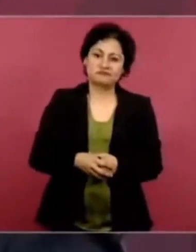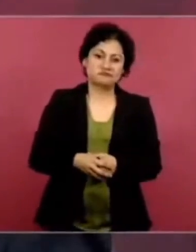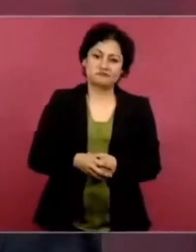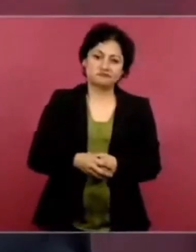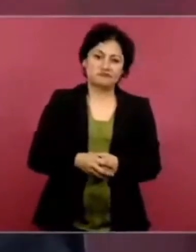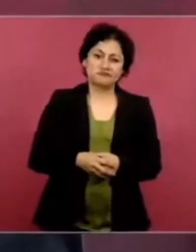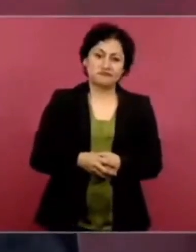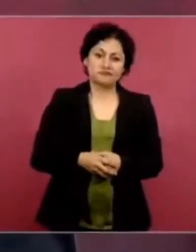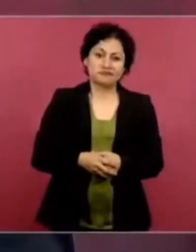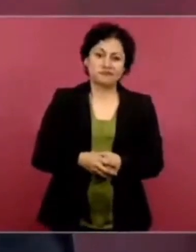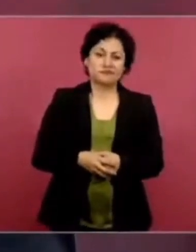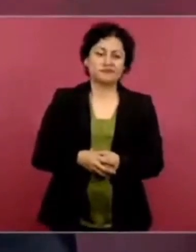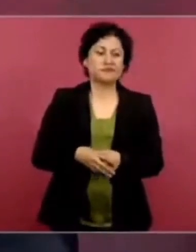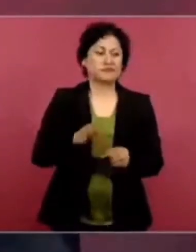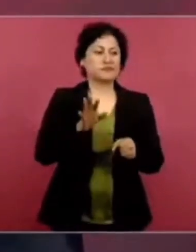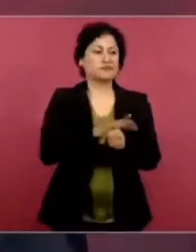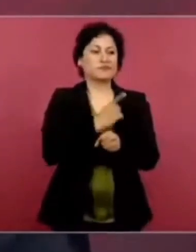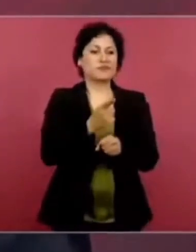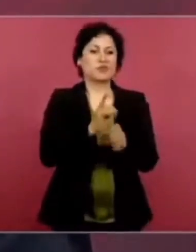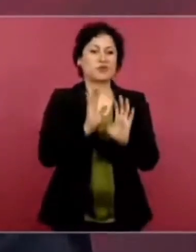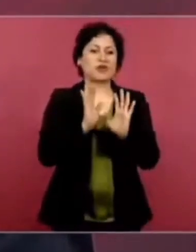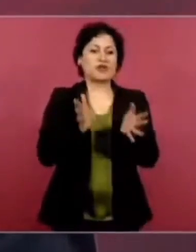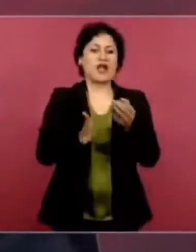con la contaminación tiene.